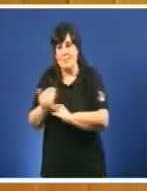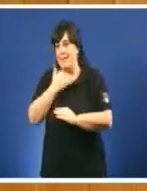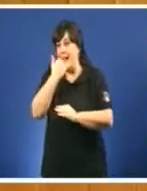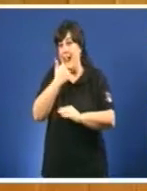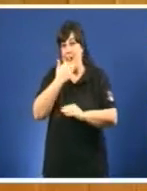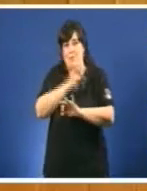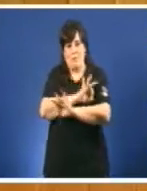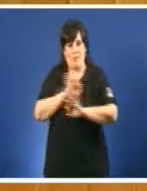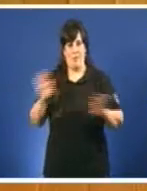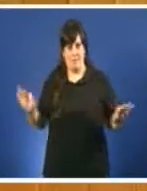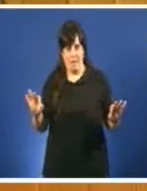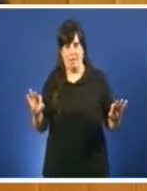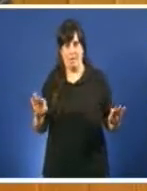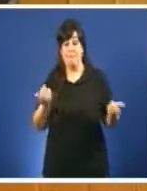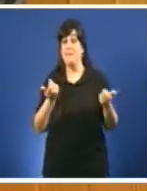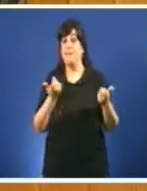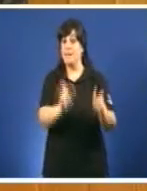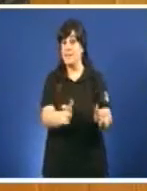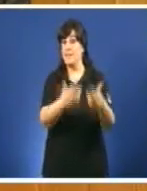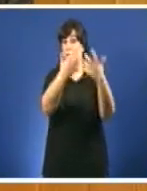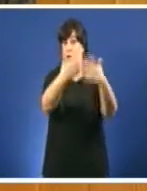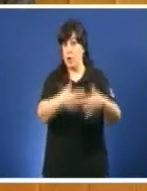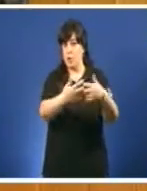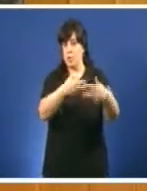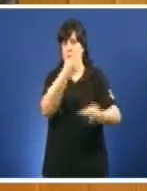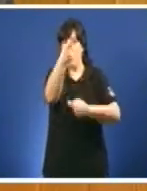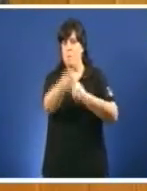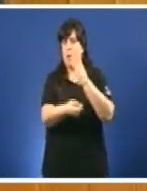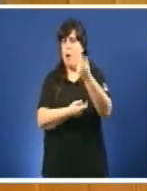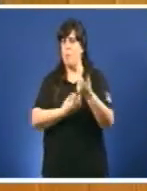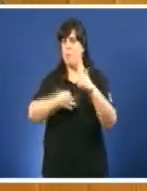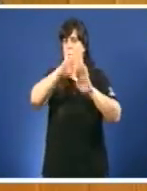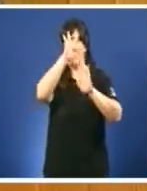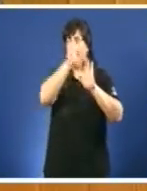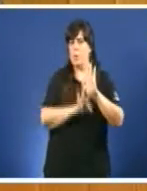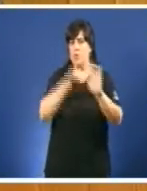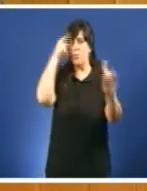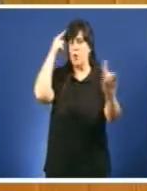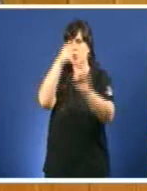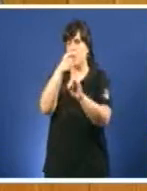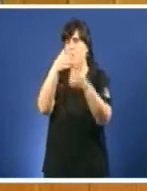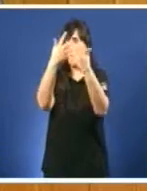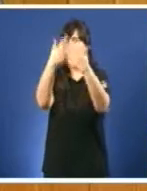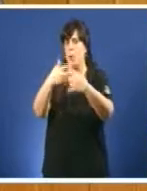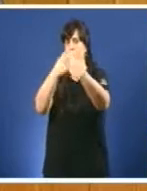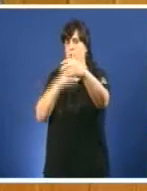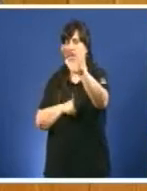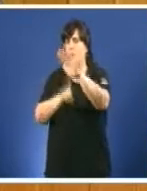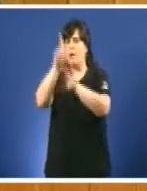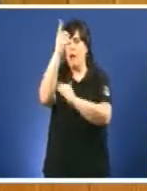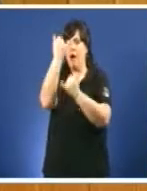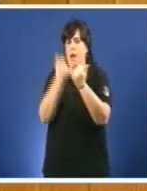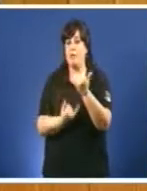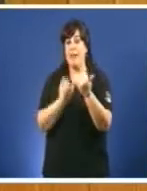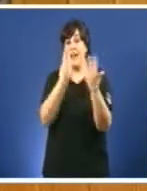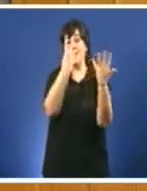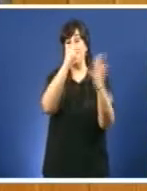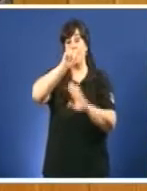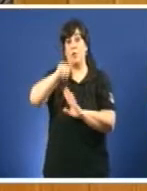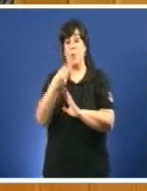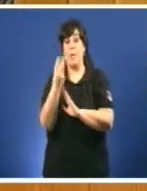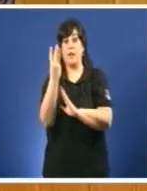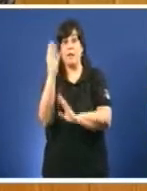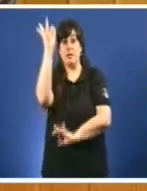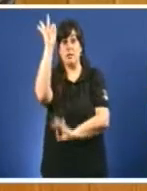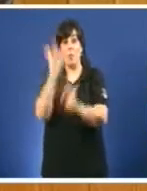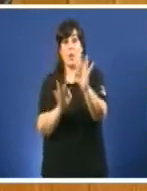derrubo recortan as partidas destinadas a desenvolvemento empresarial nun 7,3%, pero é